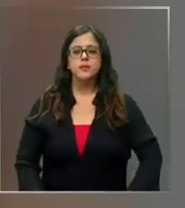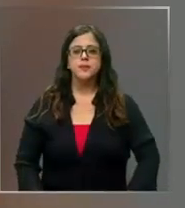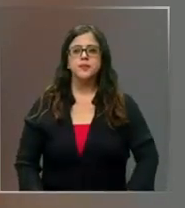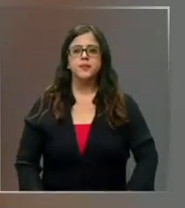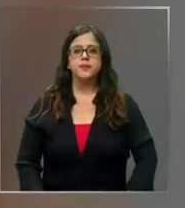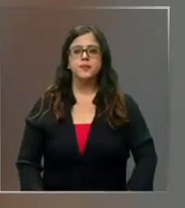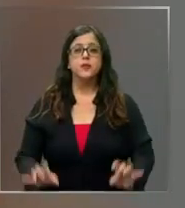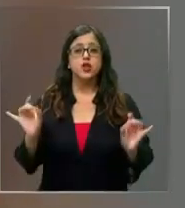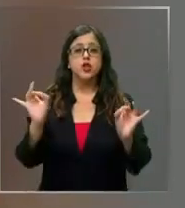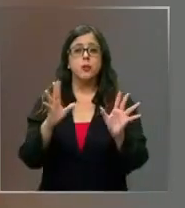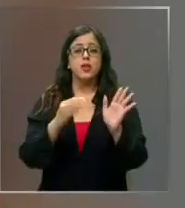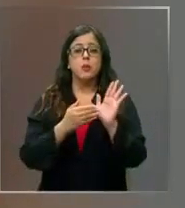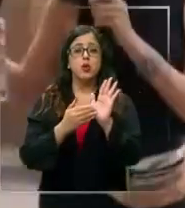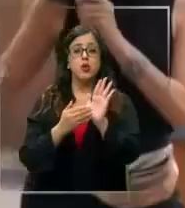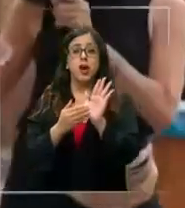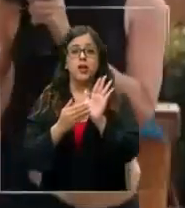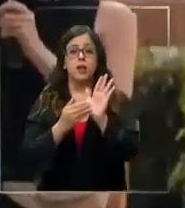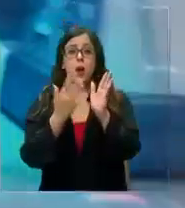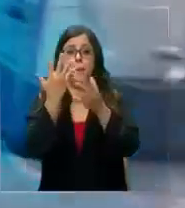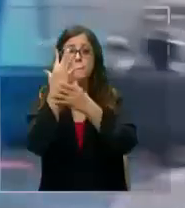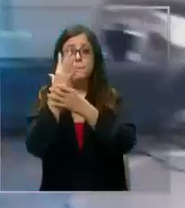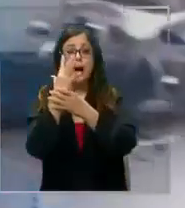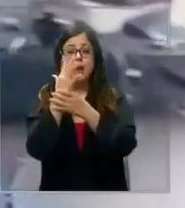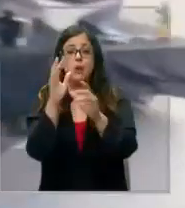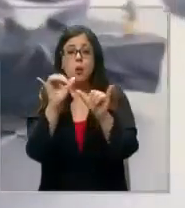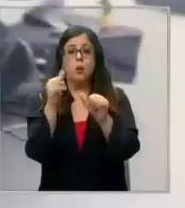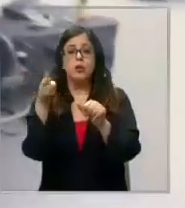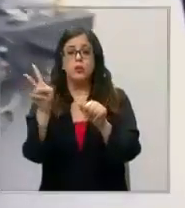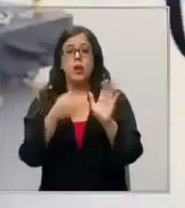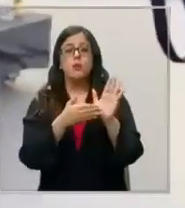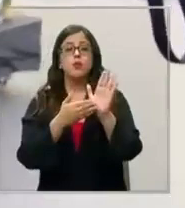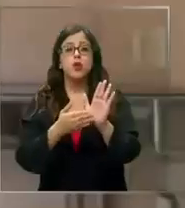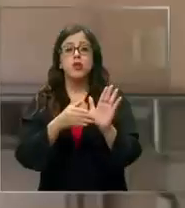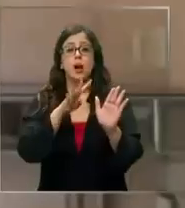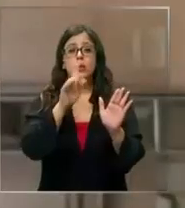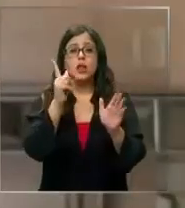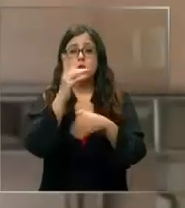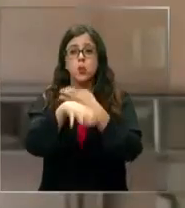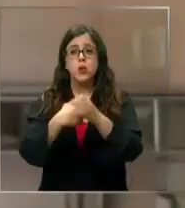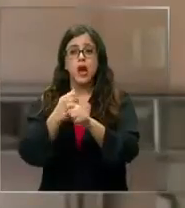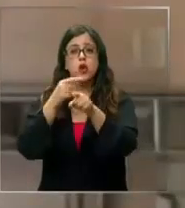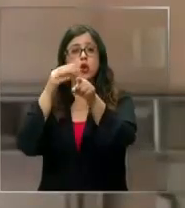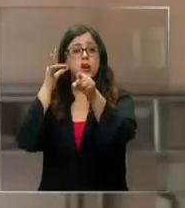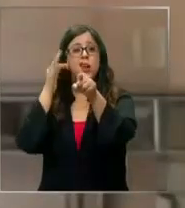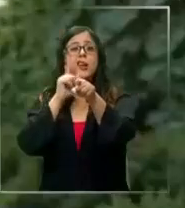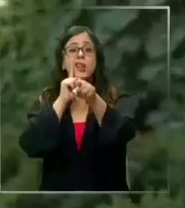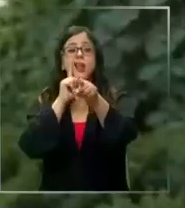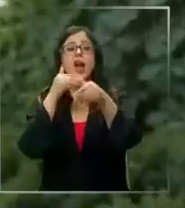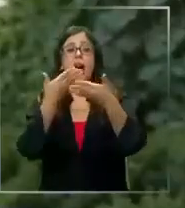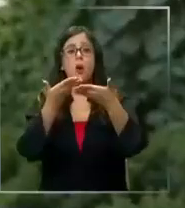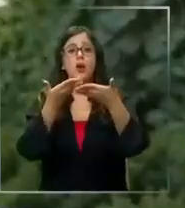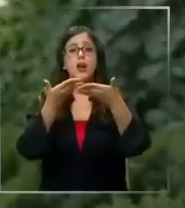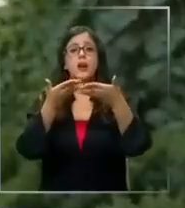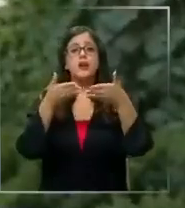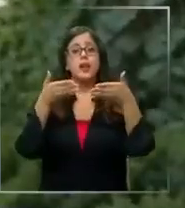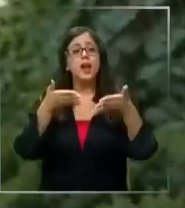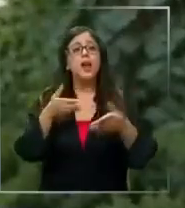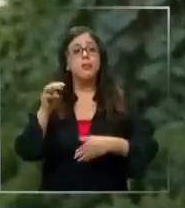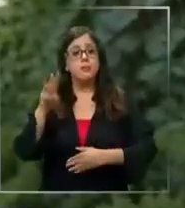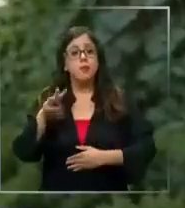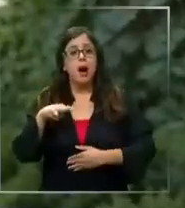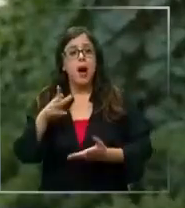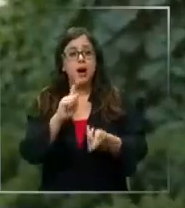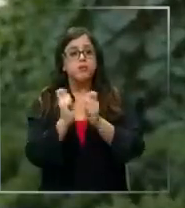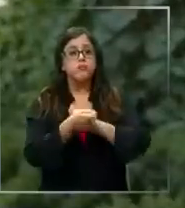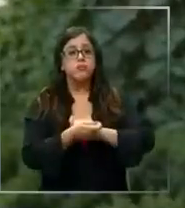Solo mostrando las manos de su bebé, Paris Hilton dio a conocer al mundo que a sus 41 años acaba de ser mamá. No es sorpresa,